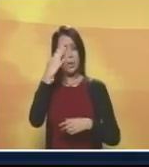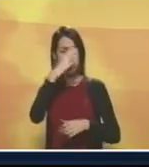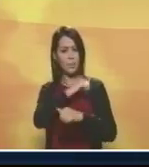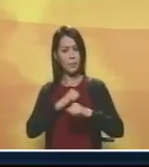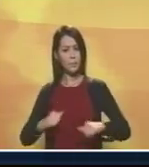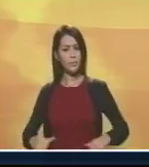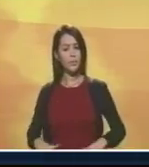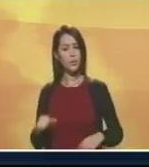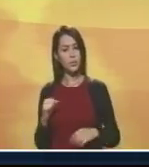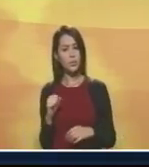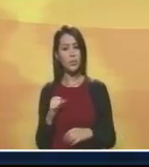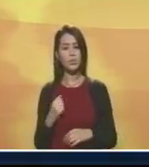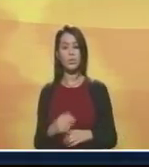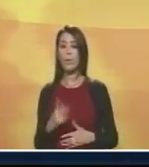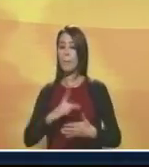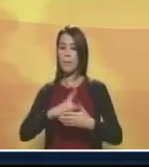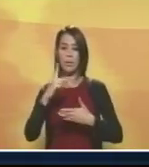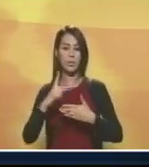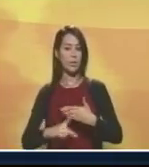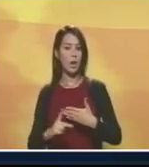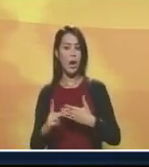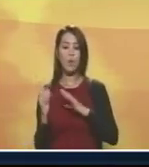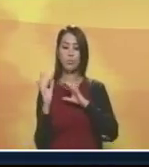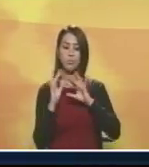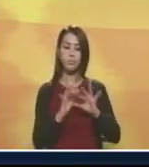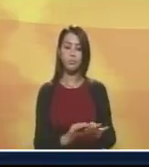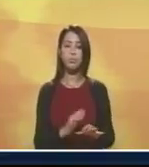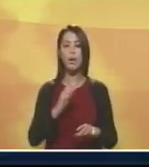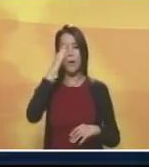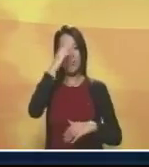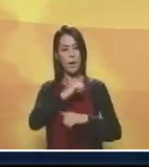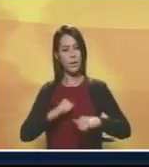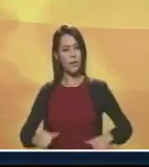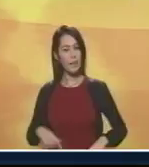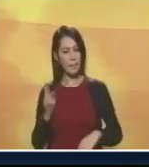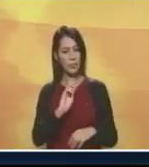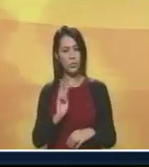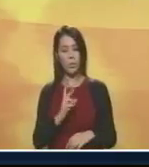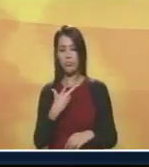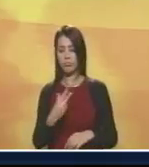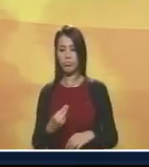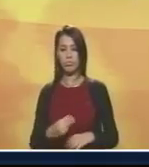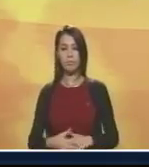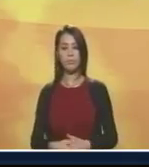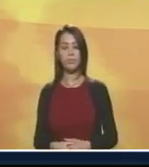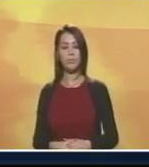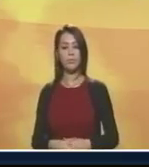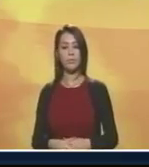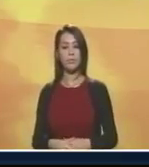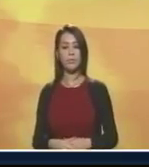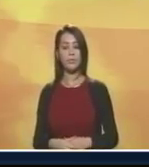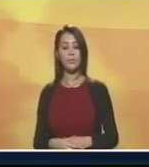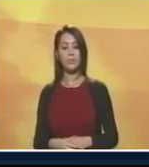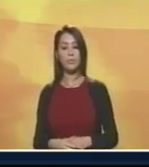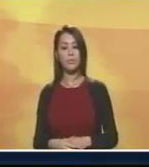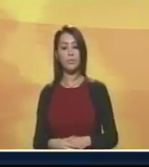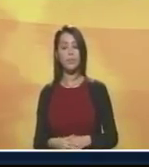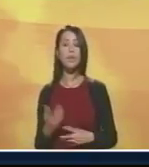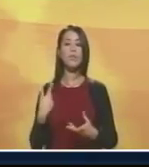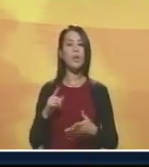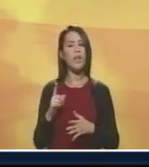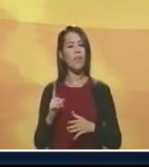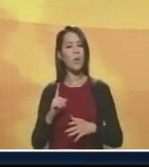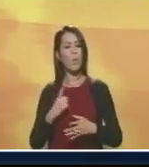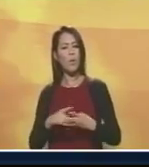estamos preparando una intervención. Realmente yo sí quiero rechazar y me parecen realmente fuera de